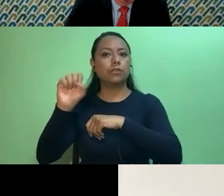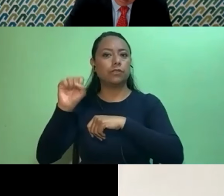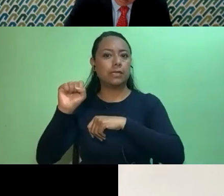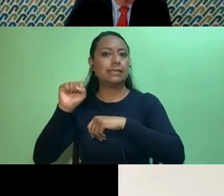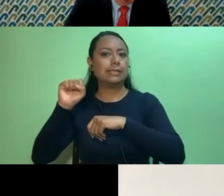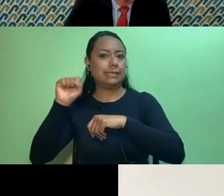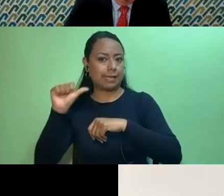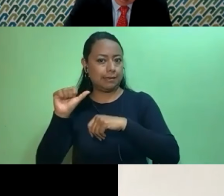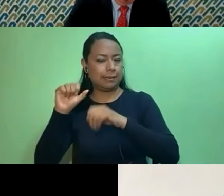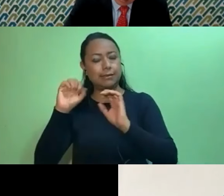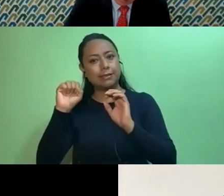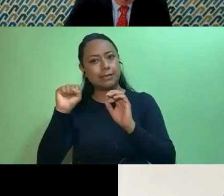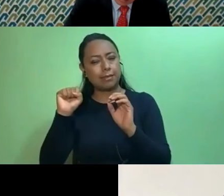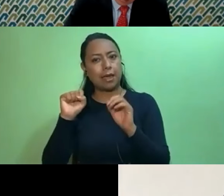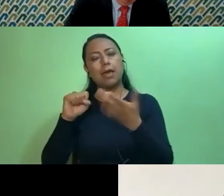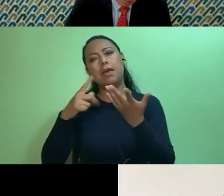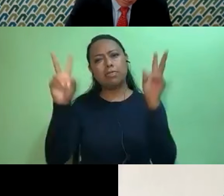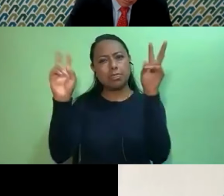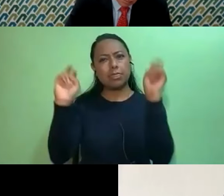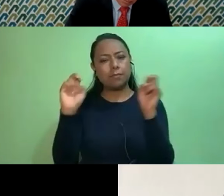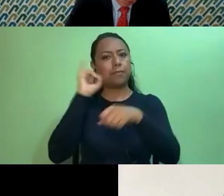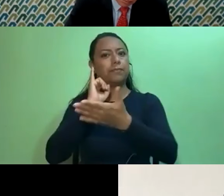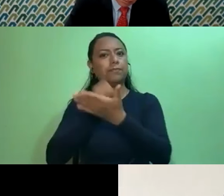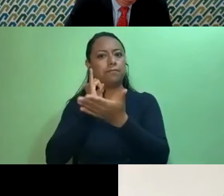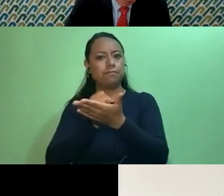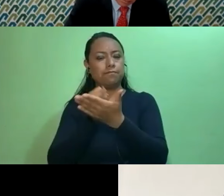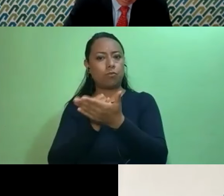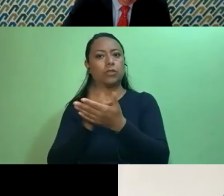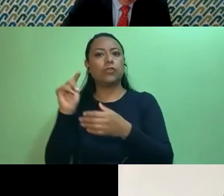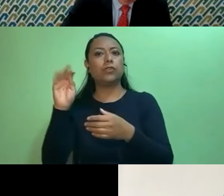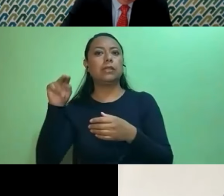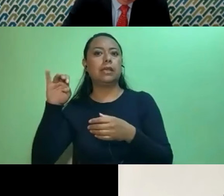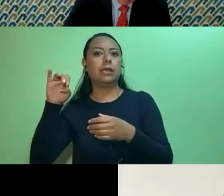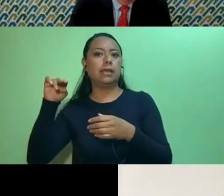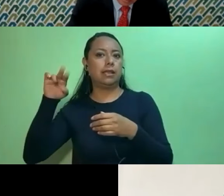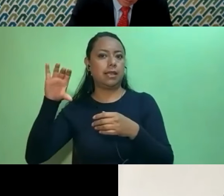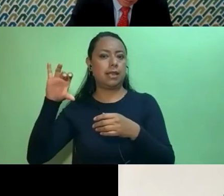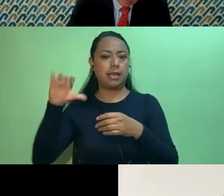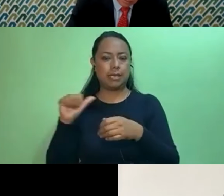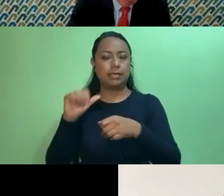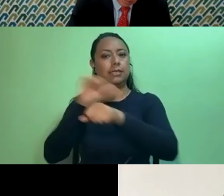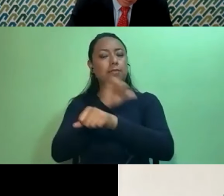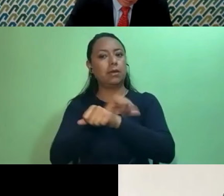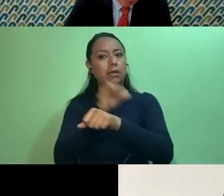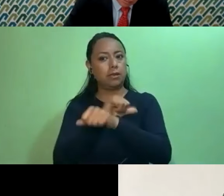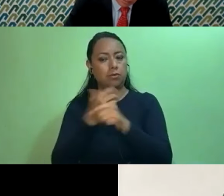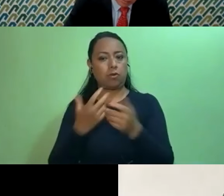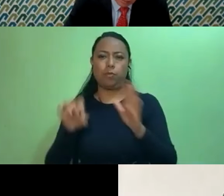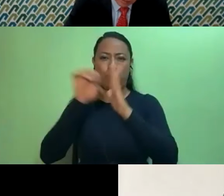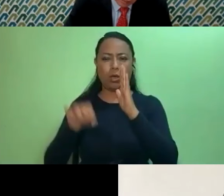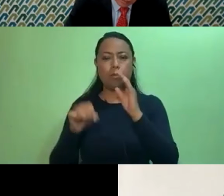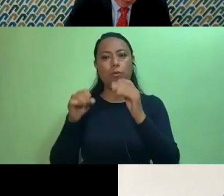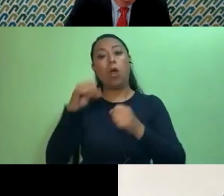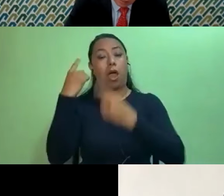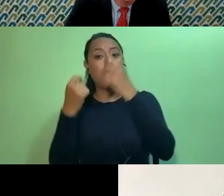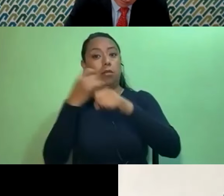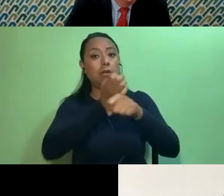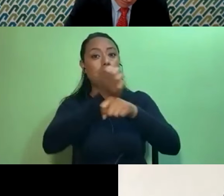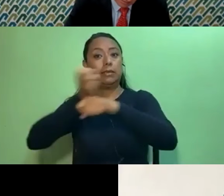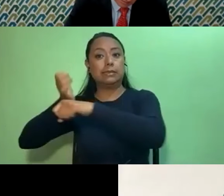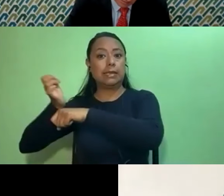El eliminar la obligación de comprobar la inexistencia de adeudos por concepto de tenencia en las demás entidades federativas para